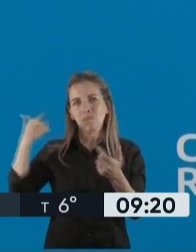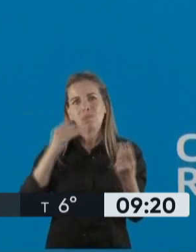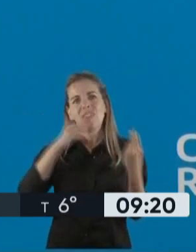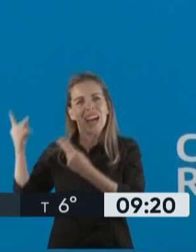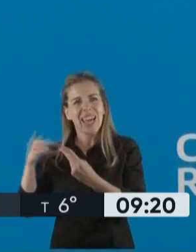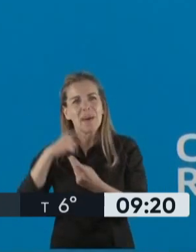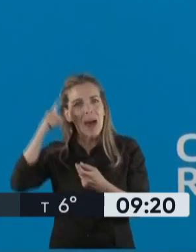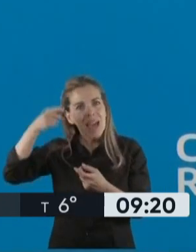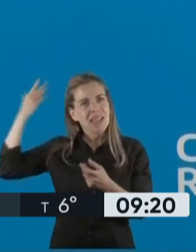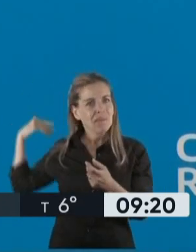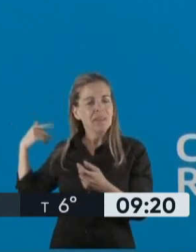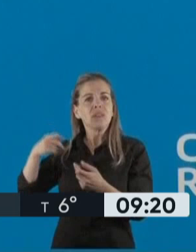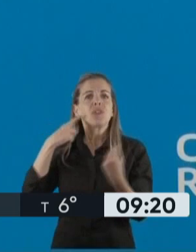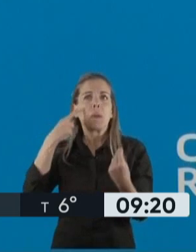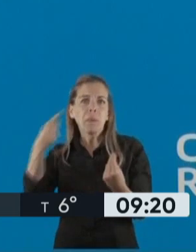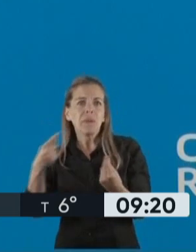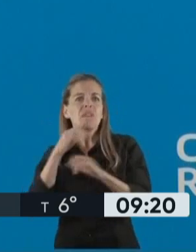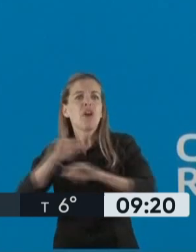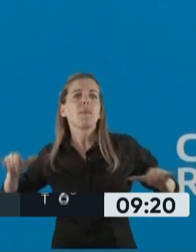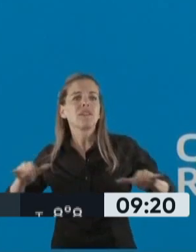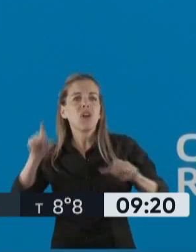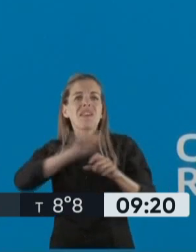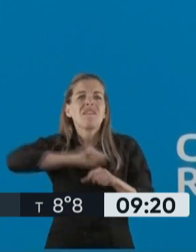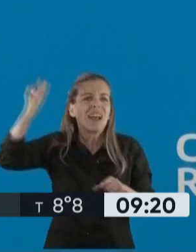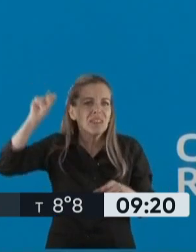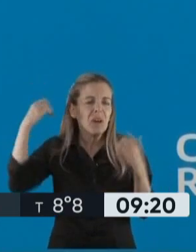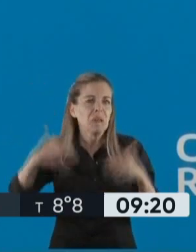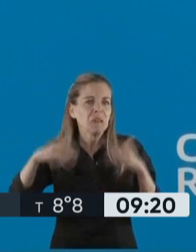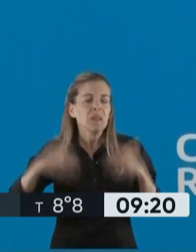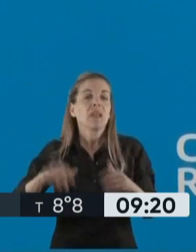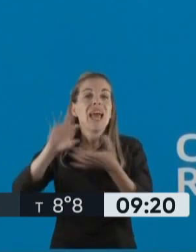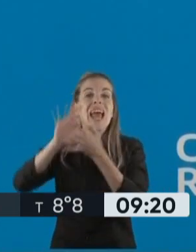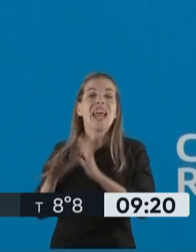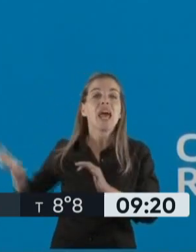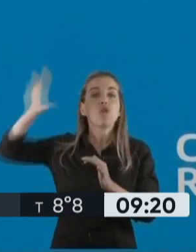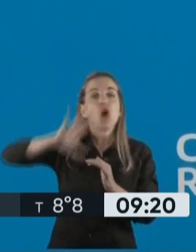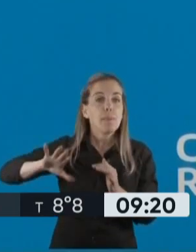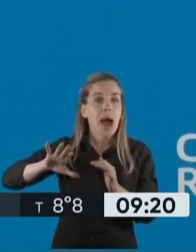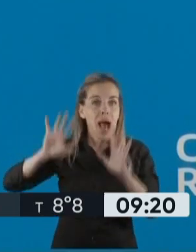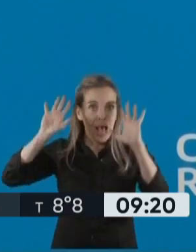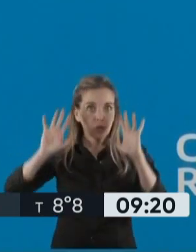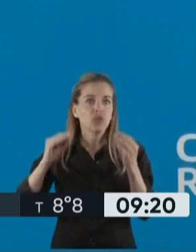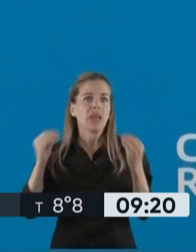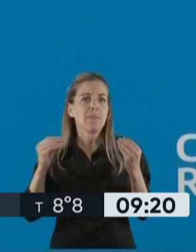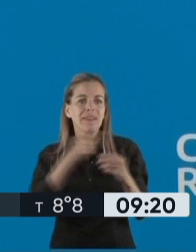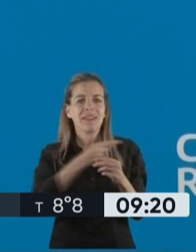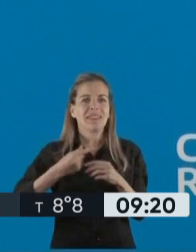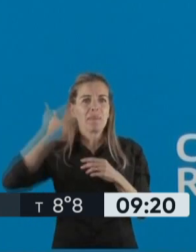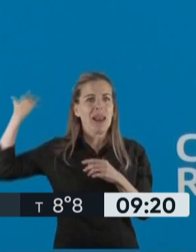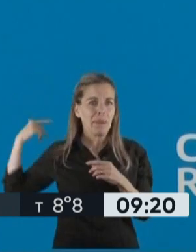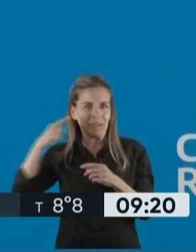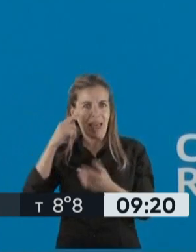10 puntos, inesperada para España y para toda Europa, los números que se están viviendo, y la etapa del Economist de la semana pasada habla de